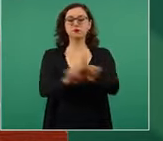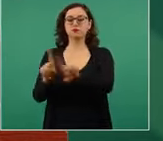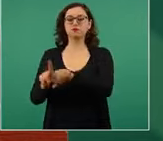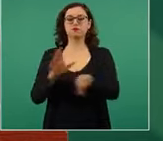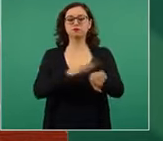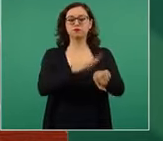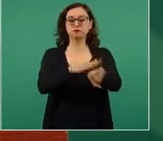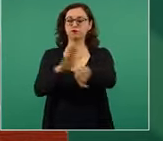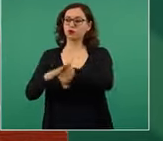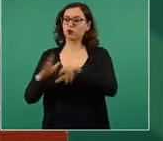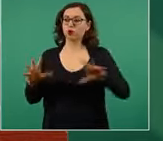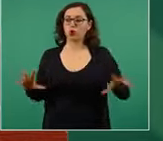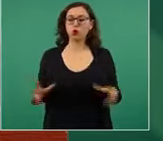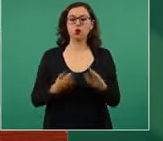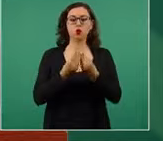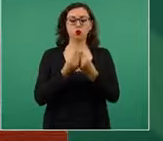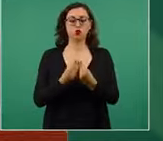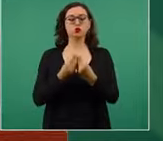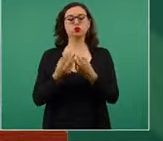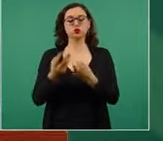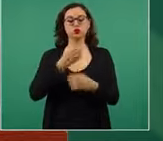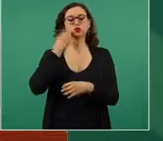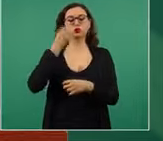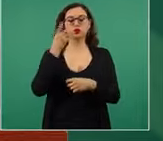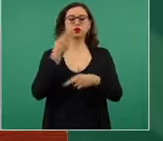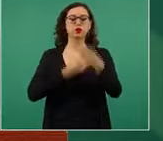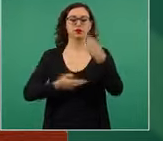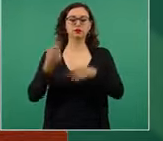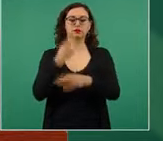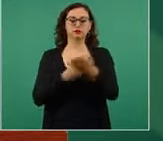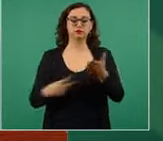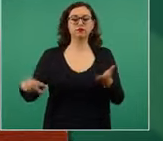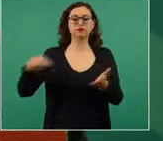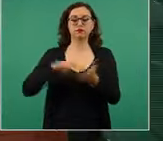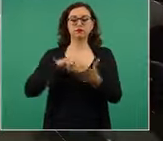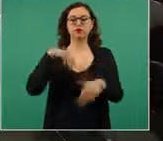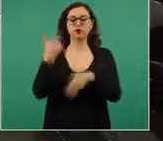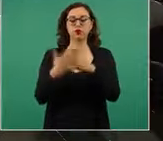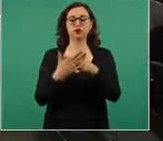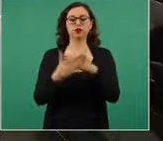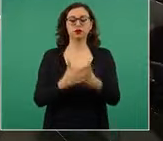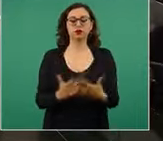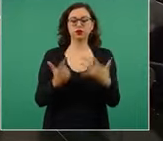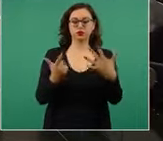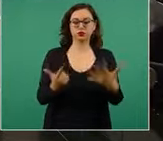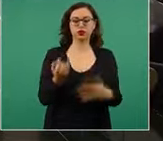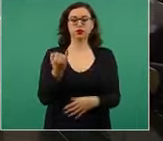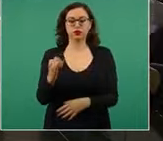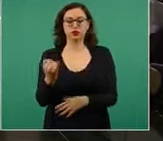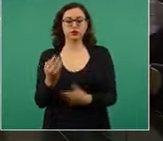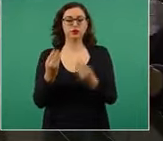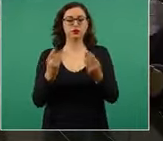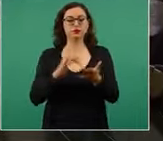ya juntos logremos ese regreso a clases a partir del 7 de junio. Muchísimas gracias, presidente.